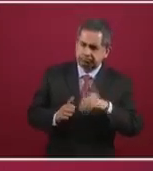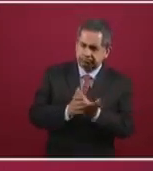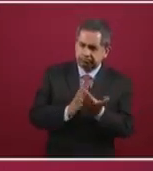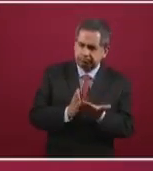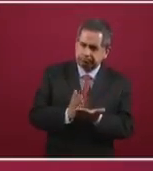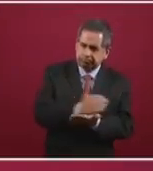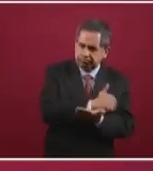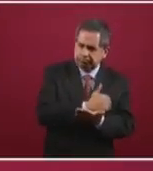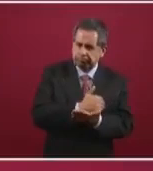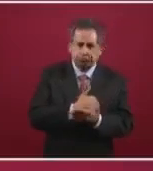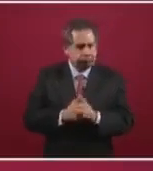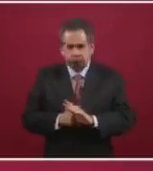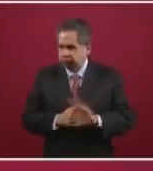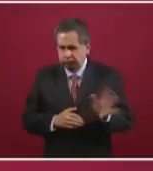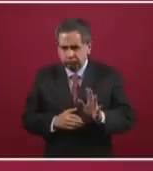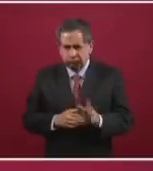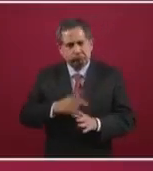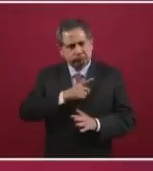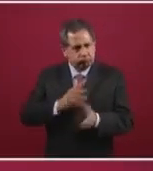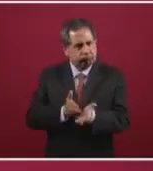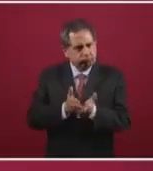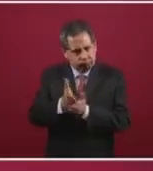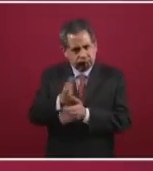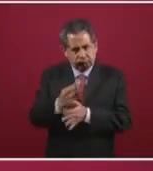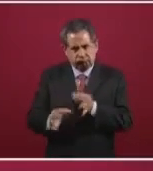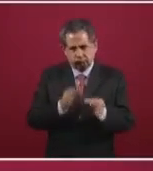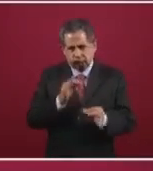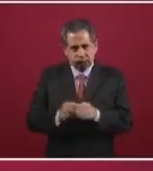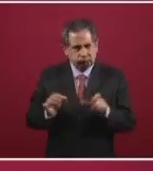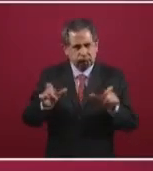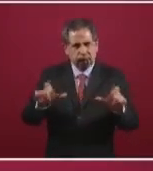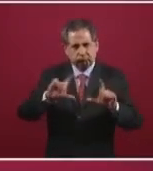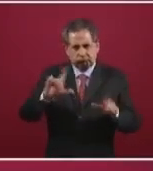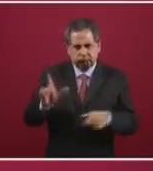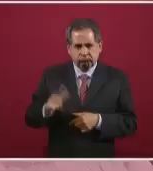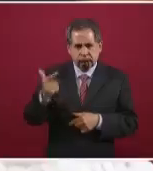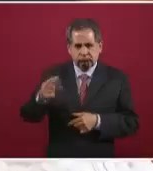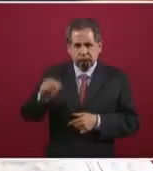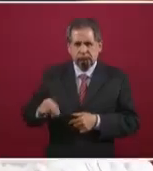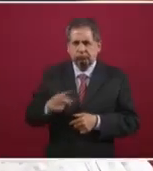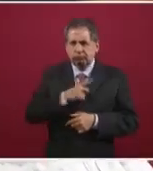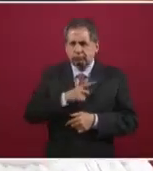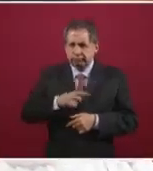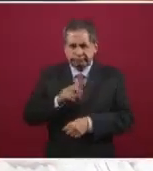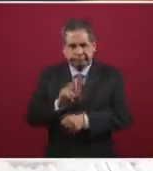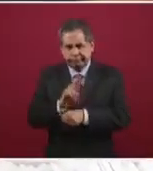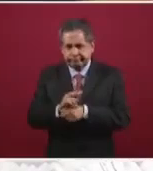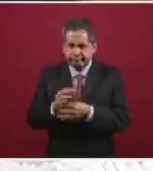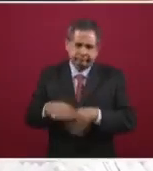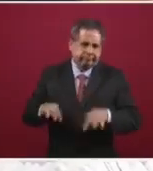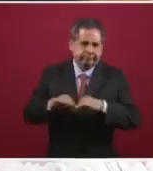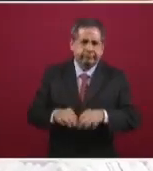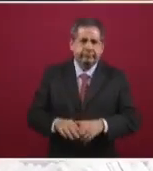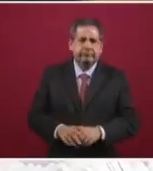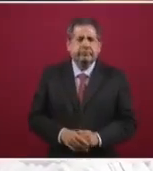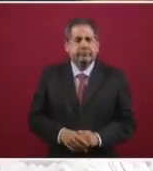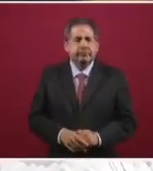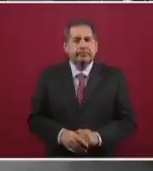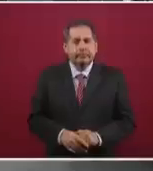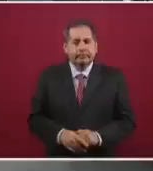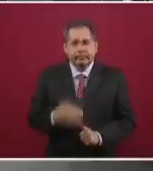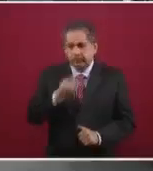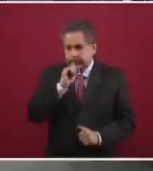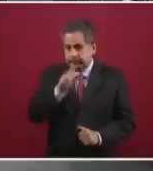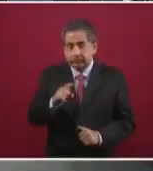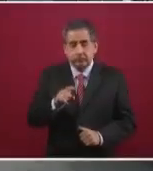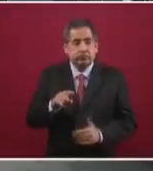de una conducta que no es la apropiada para un integrante de la Guardia Nacional. La supervisión es básica. Y en cuanto a